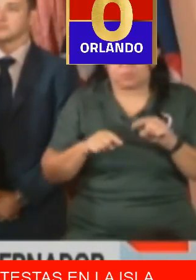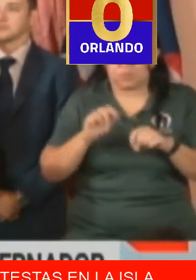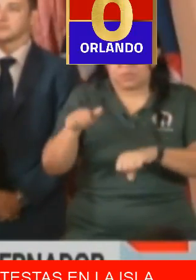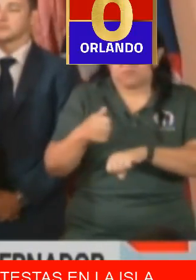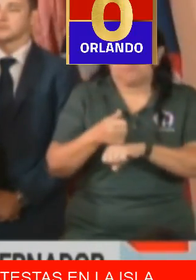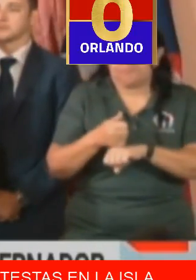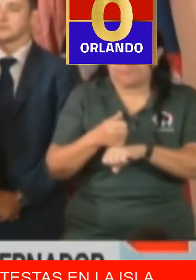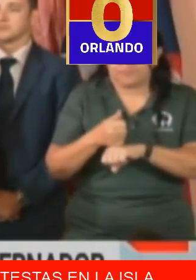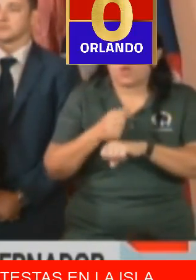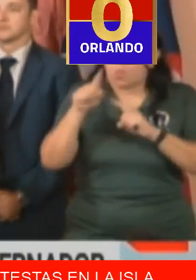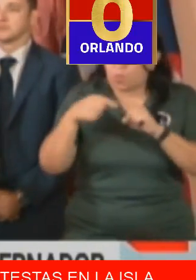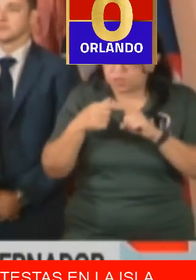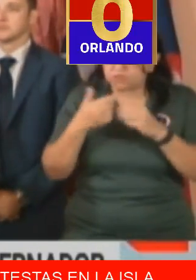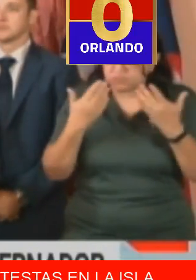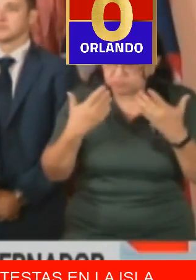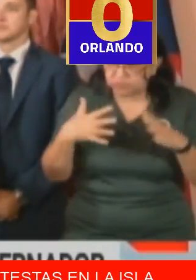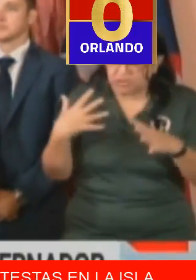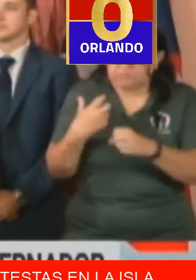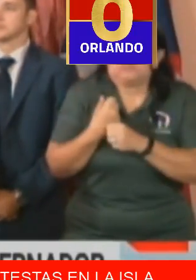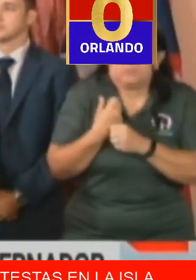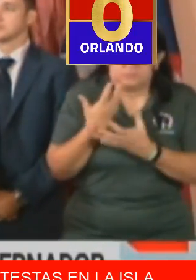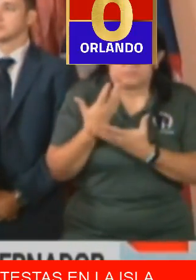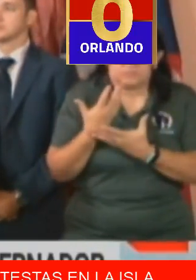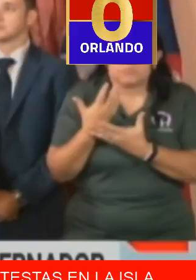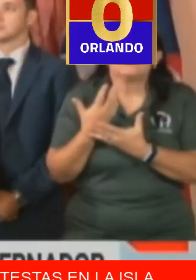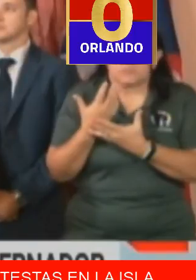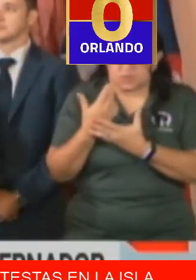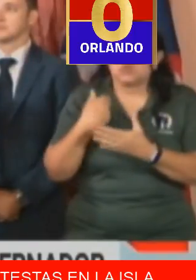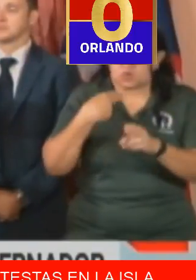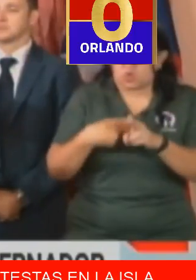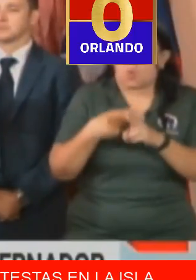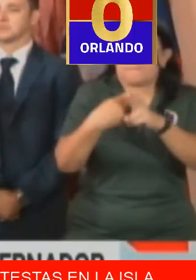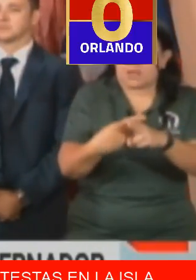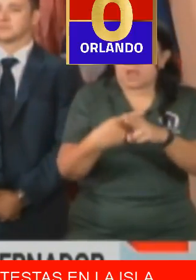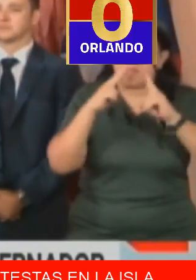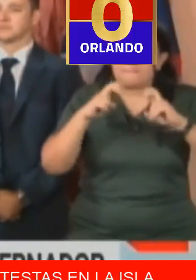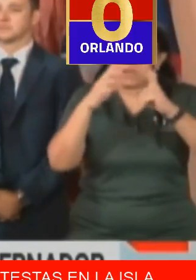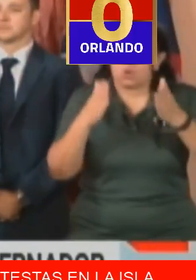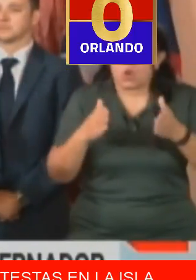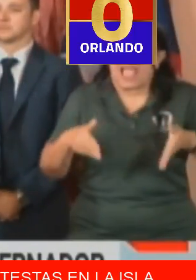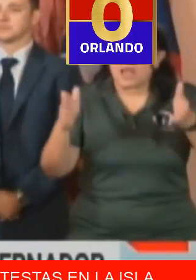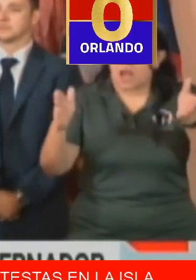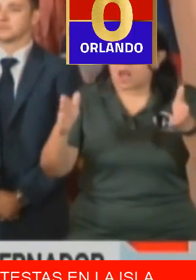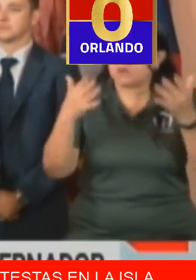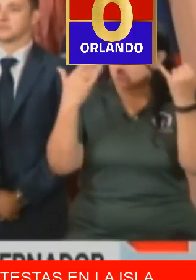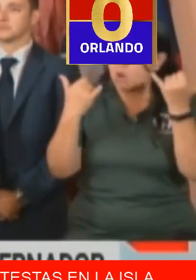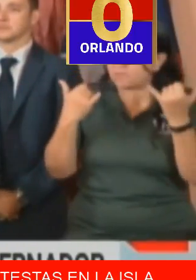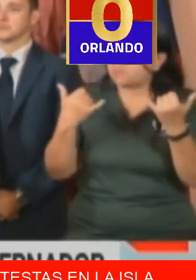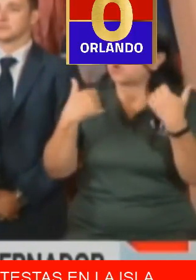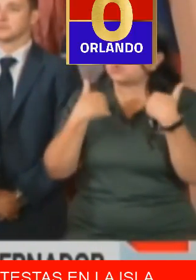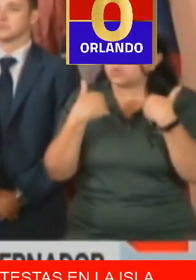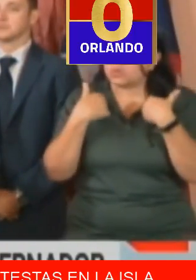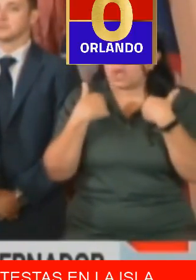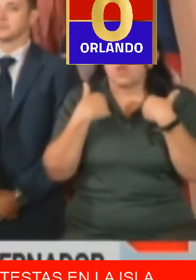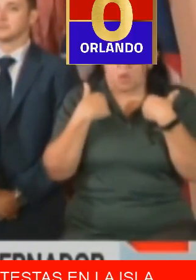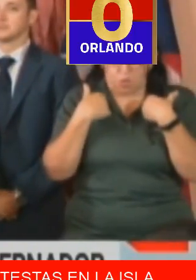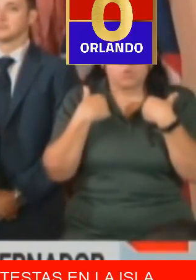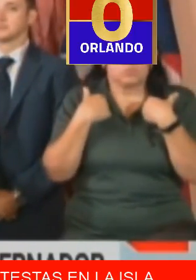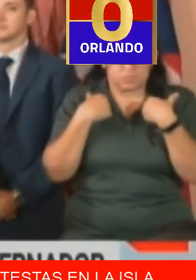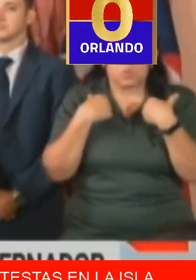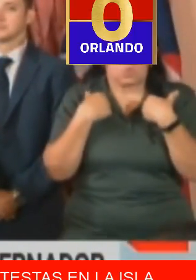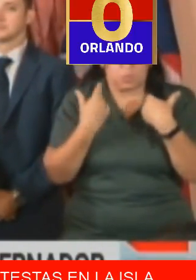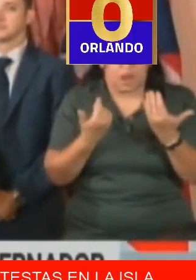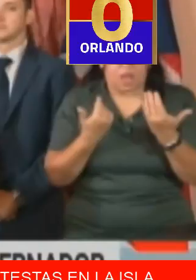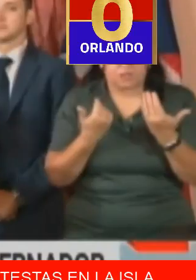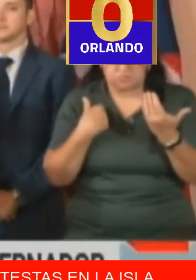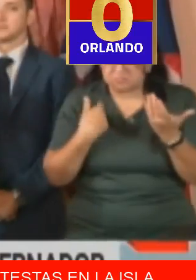Tan pronto pudimos recuperar, nombré una inspectora general. Ahora mismo tengo una medida para darle mayor independencia todavía a